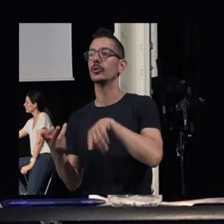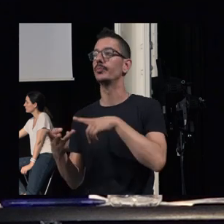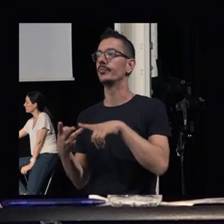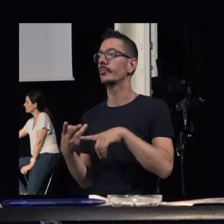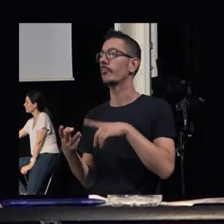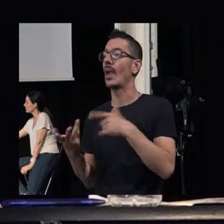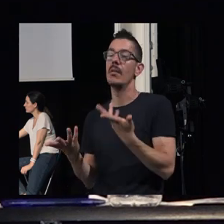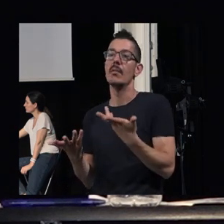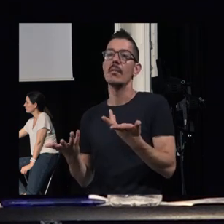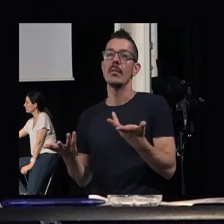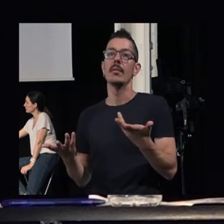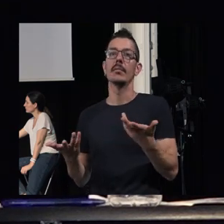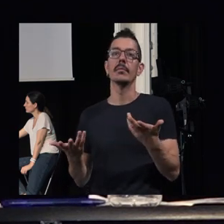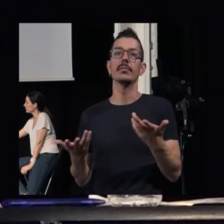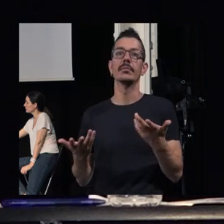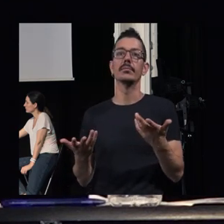de alguna manera